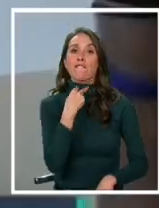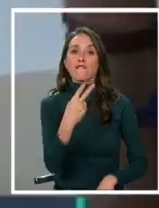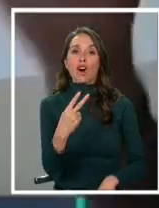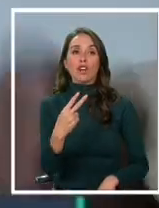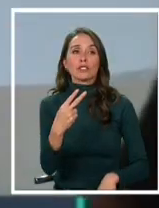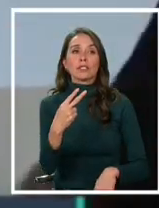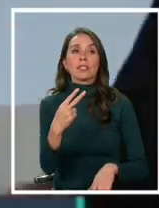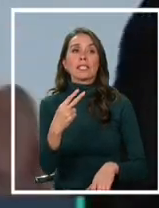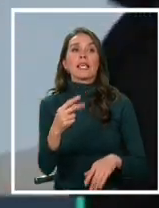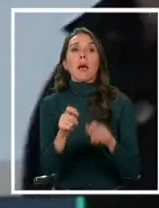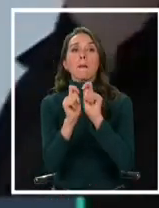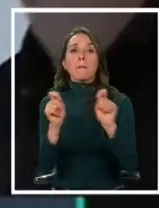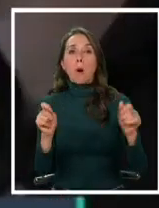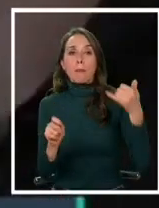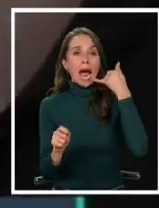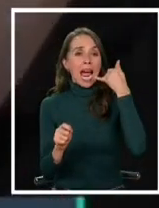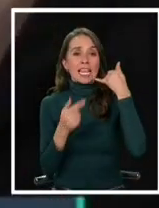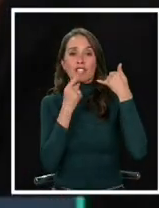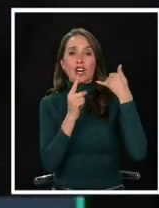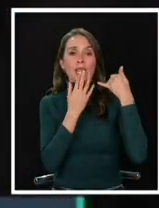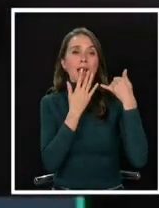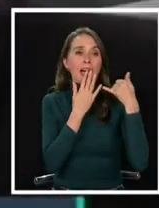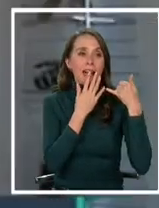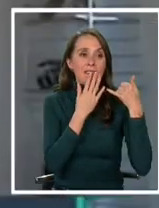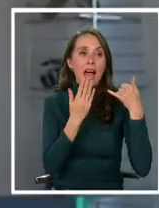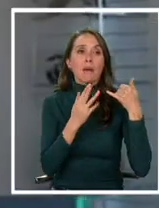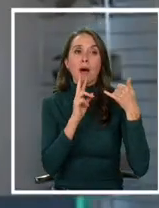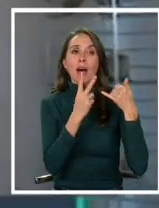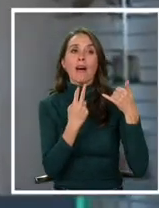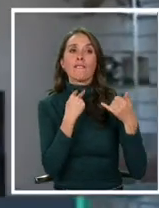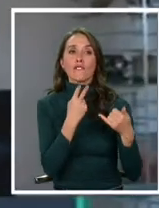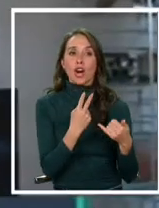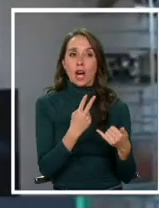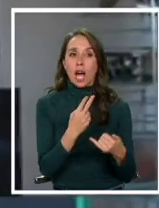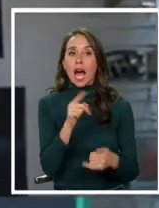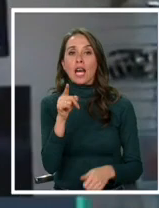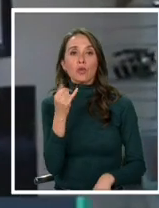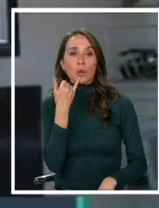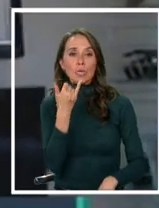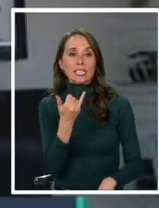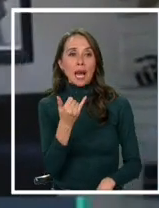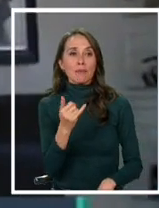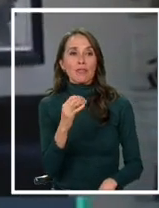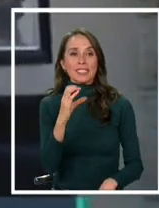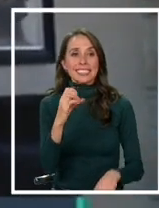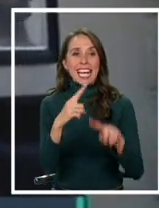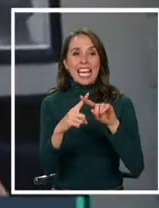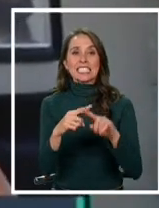te llaman los típicos comerciales que no quieres hablar con ellos ent aprovechas les llamado